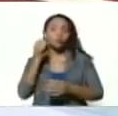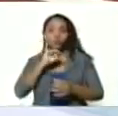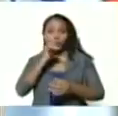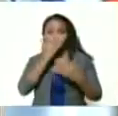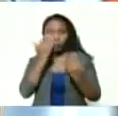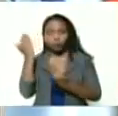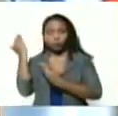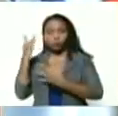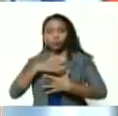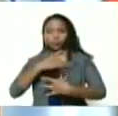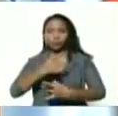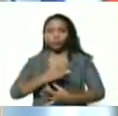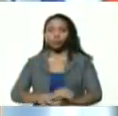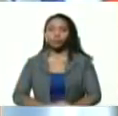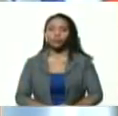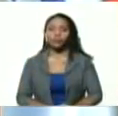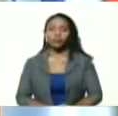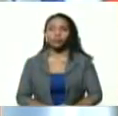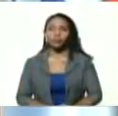Adelante.